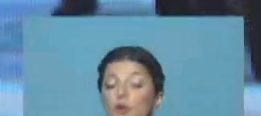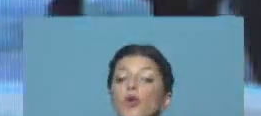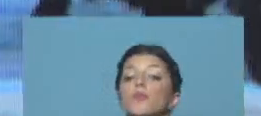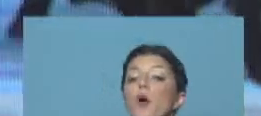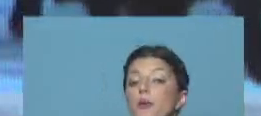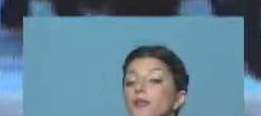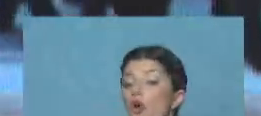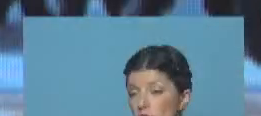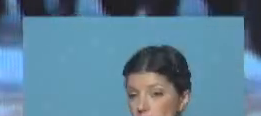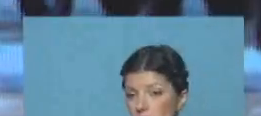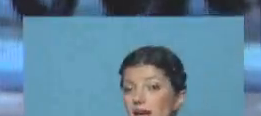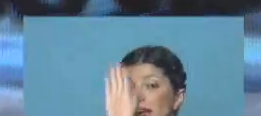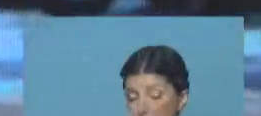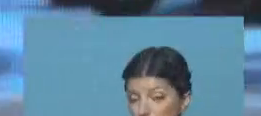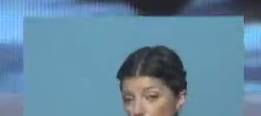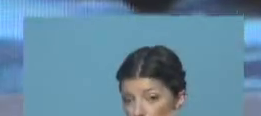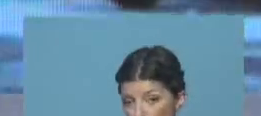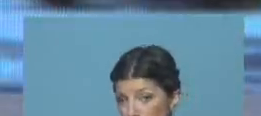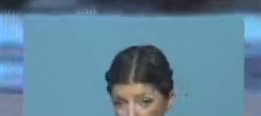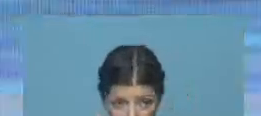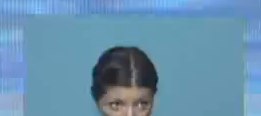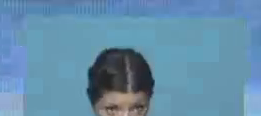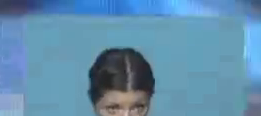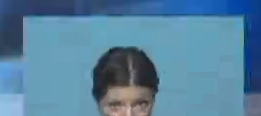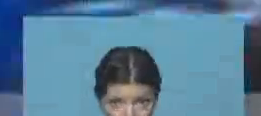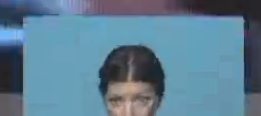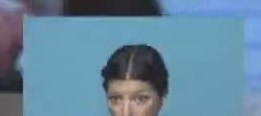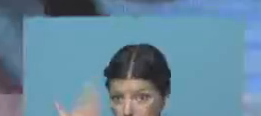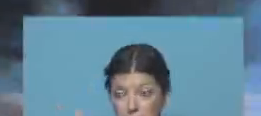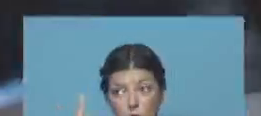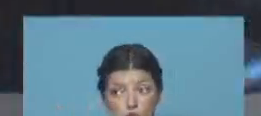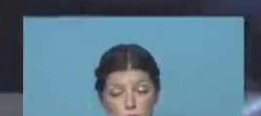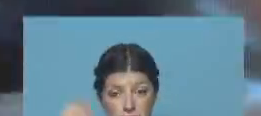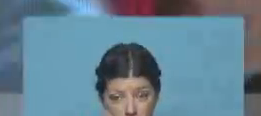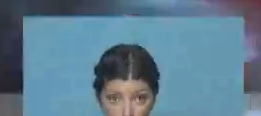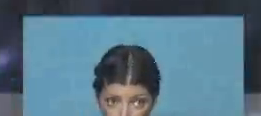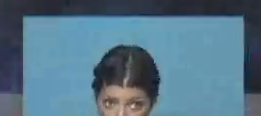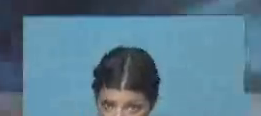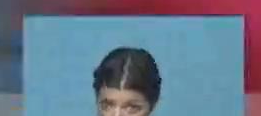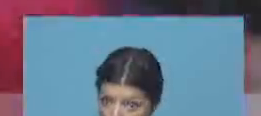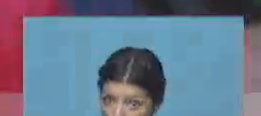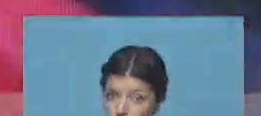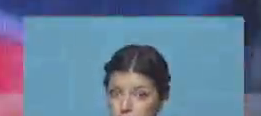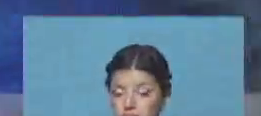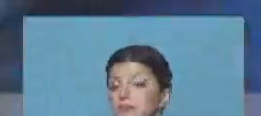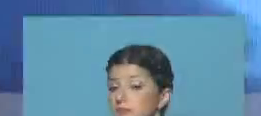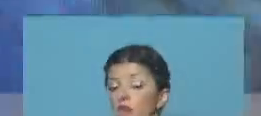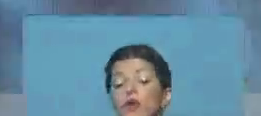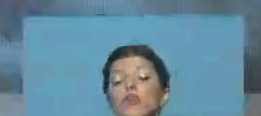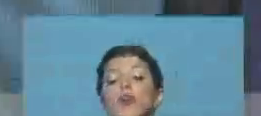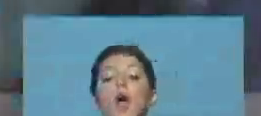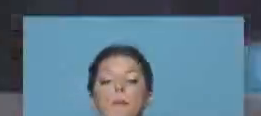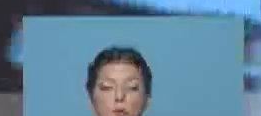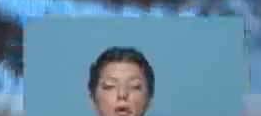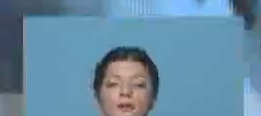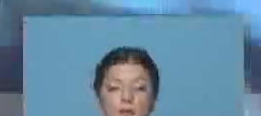que tiene menos poder de fuego, que también tiene poder de fuego, porque esta semana mataron a un por eso lo asambleísta mencionamos, chavista, sí. digamos. Hay poder de fuego de los dos lados. Del lado oficial hay